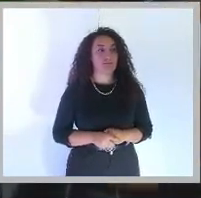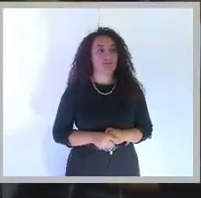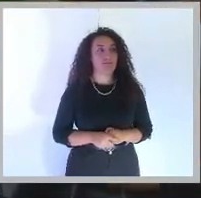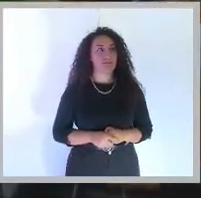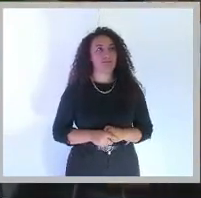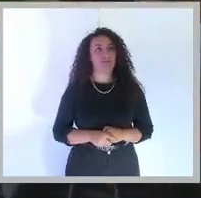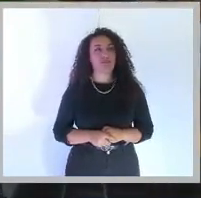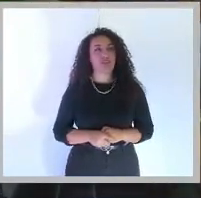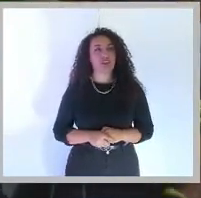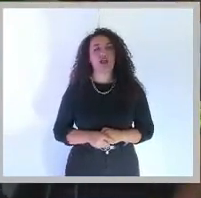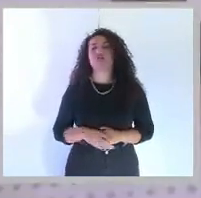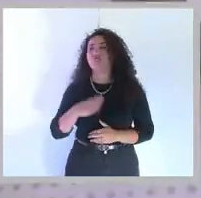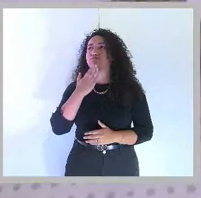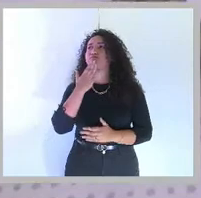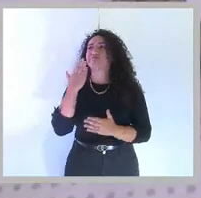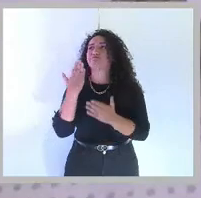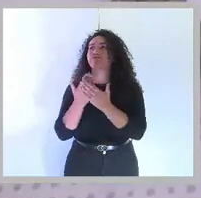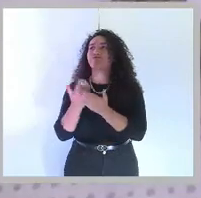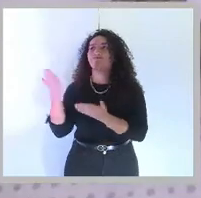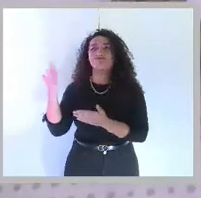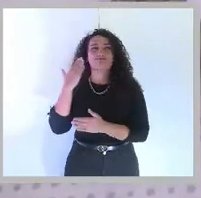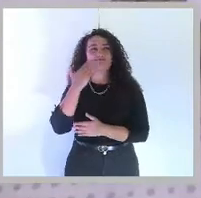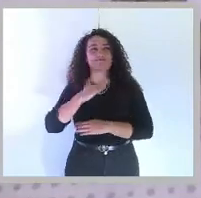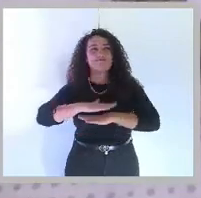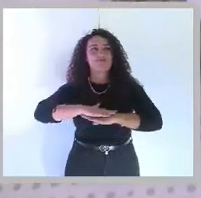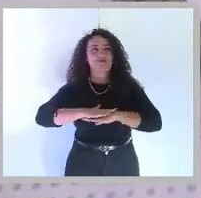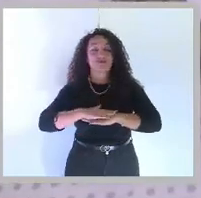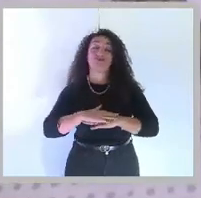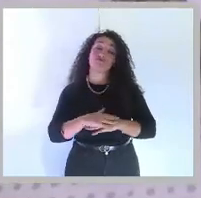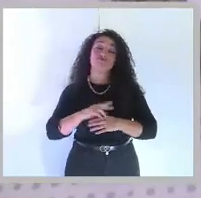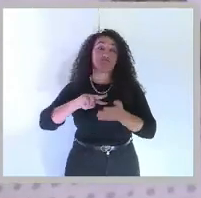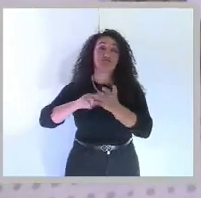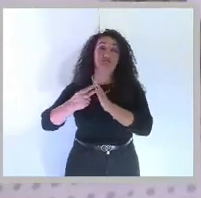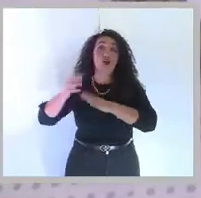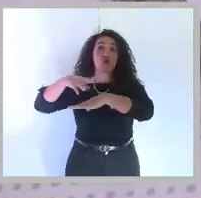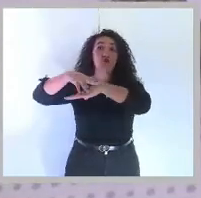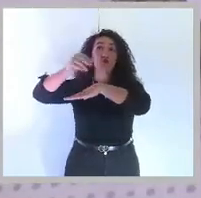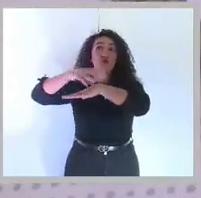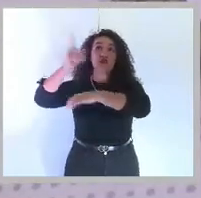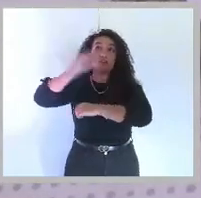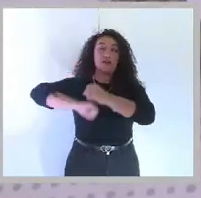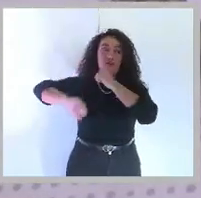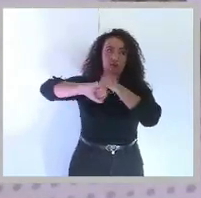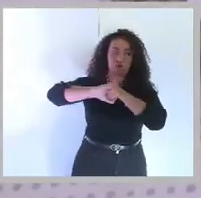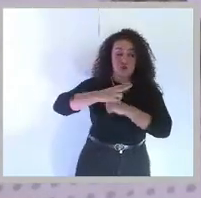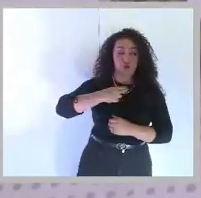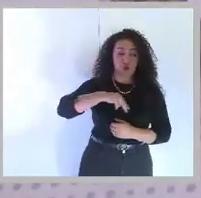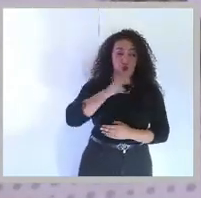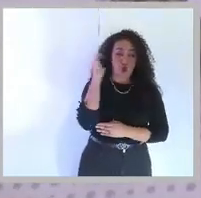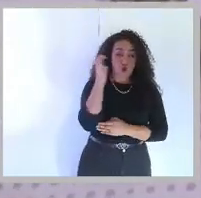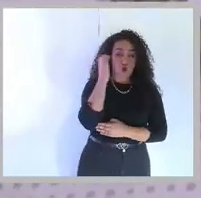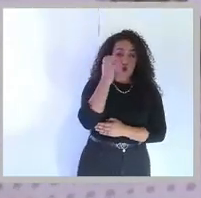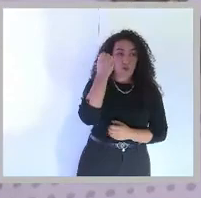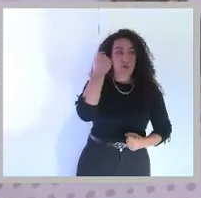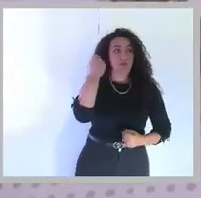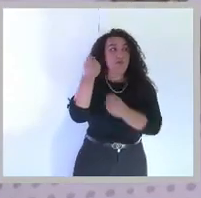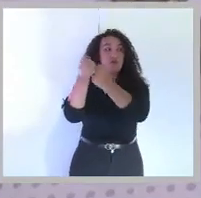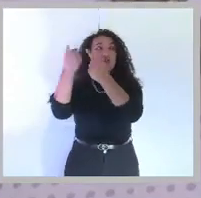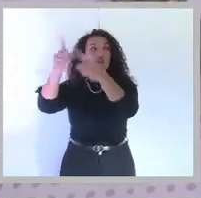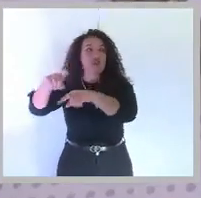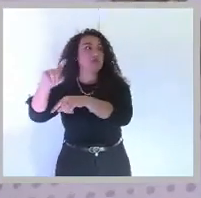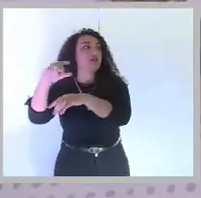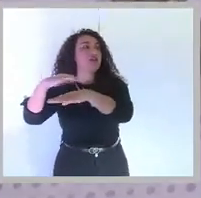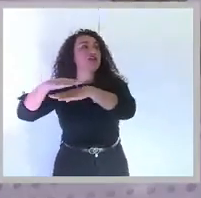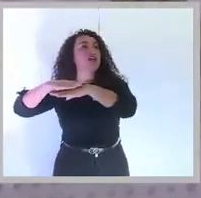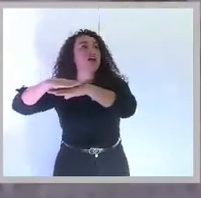Gracias, embajadora. Contamos con Suecia. Y Suecia cuenta con nosotros y